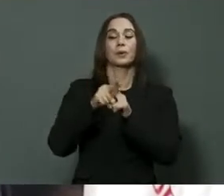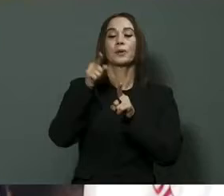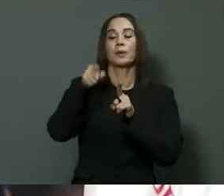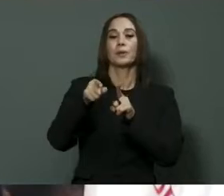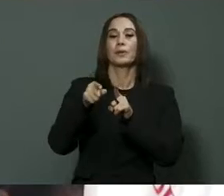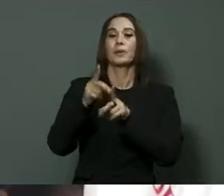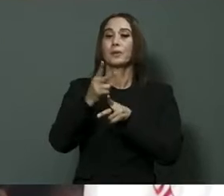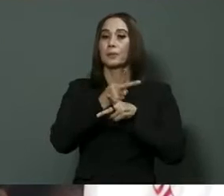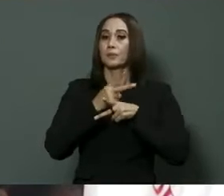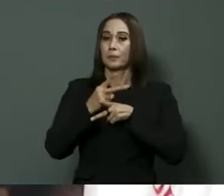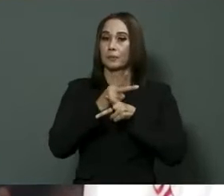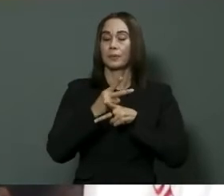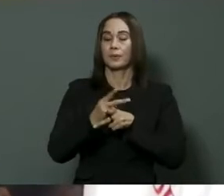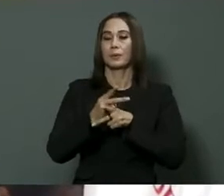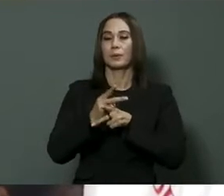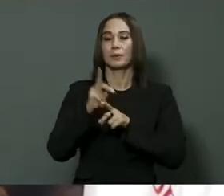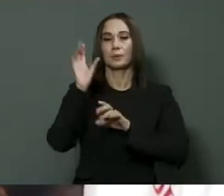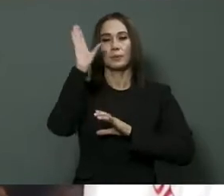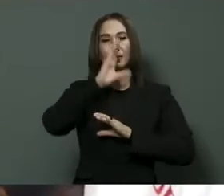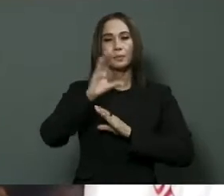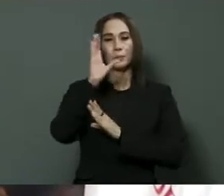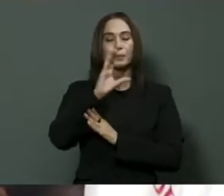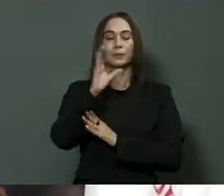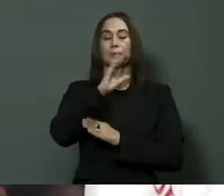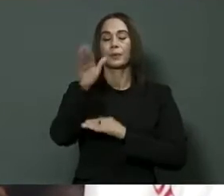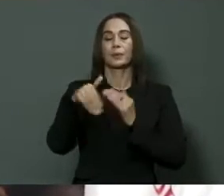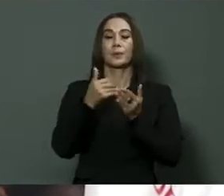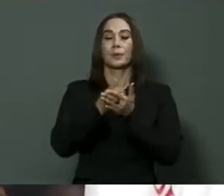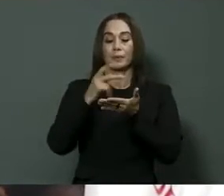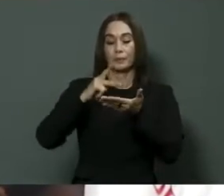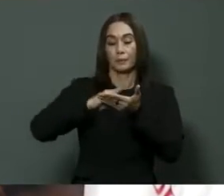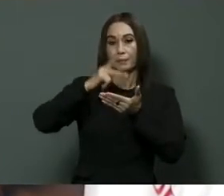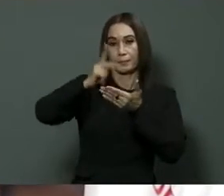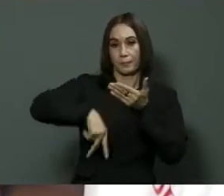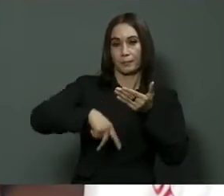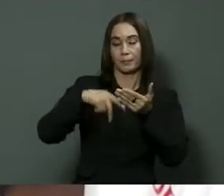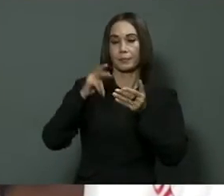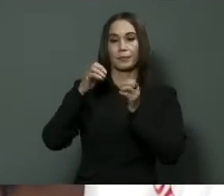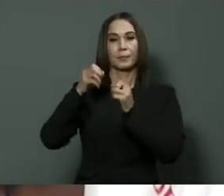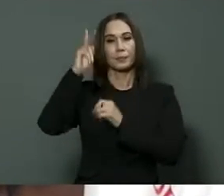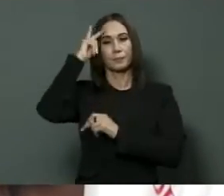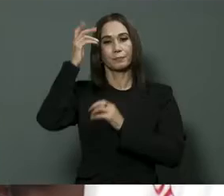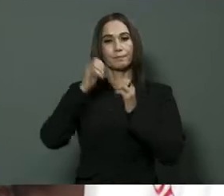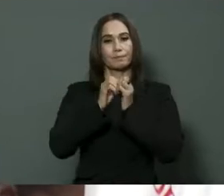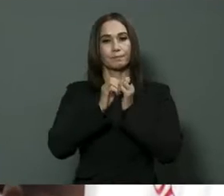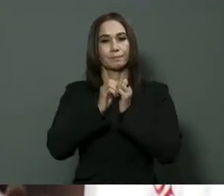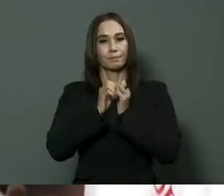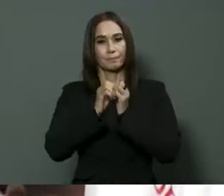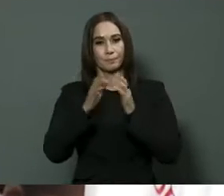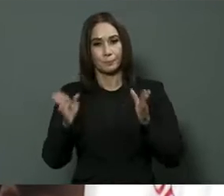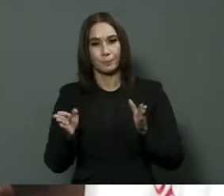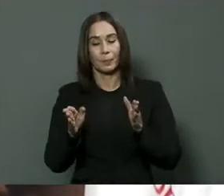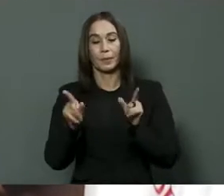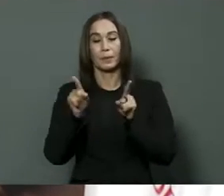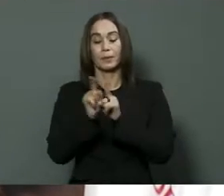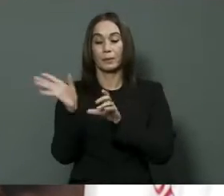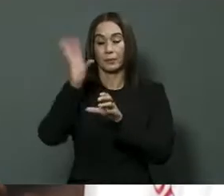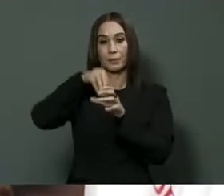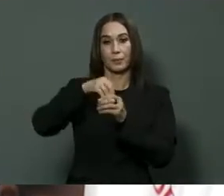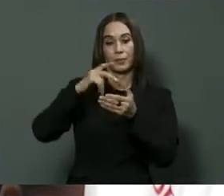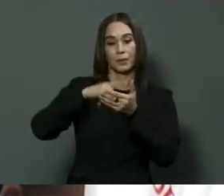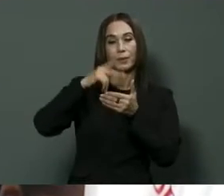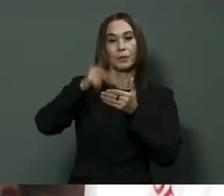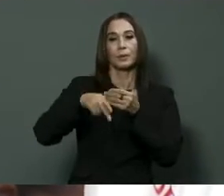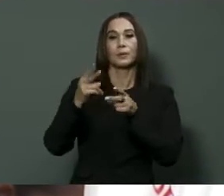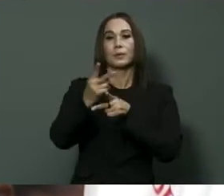la de proporcionar y gestionar la ejecución de las políticas públicas y los programas